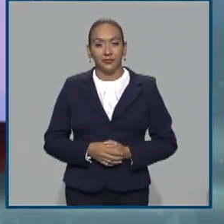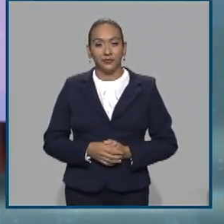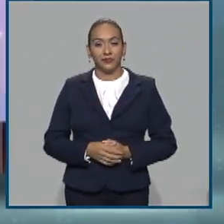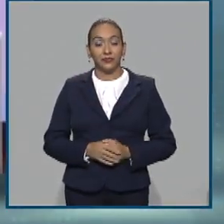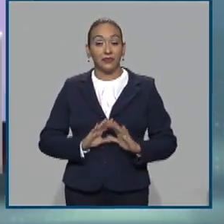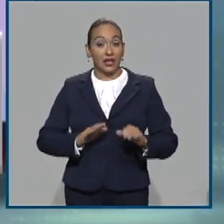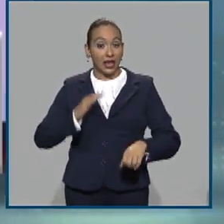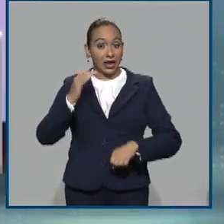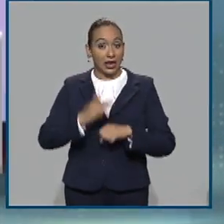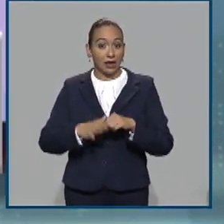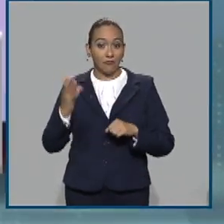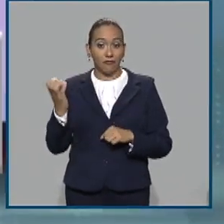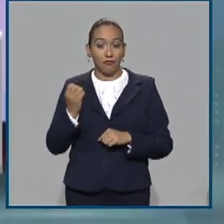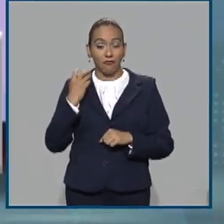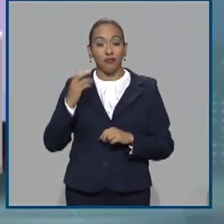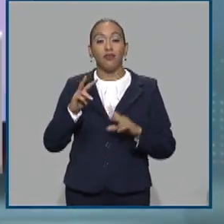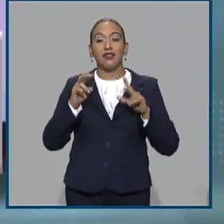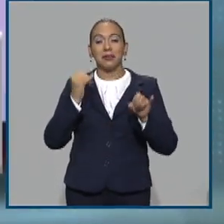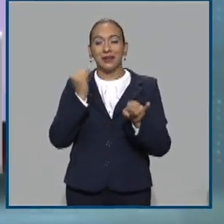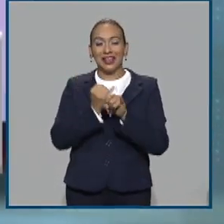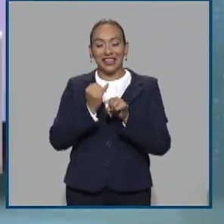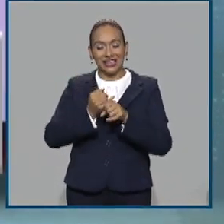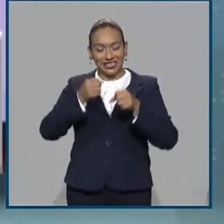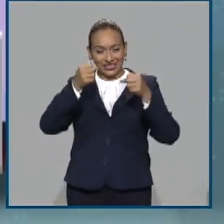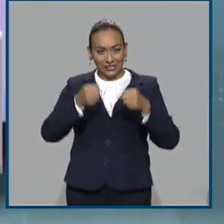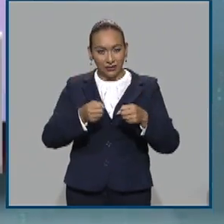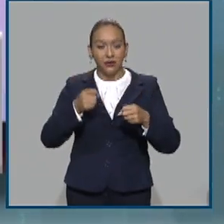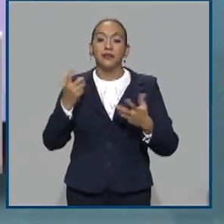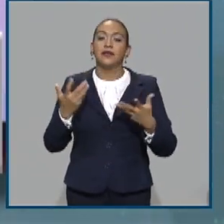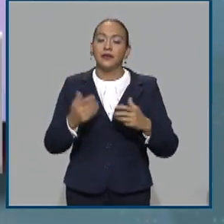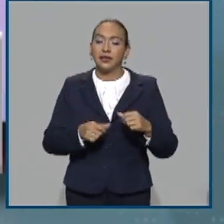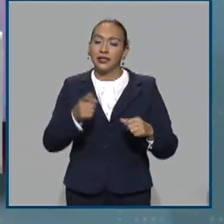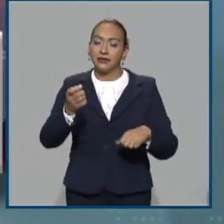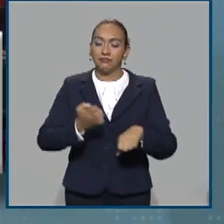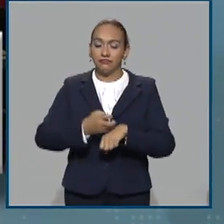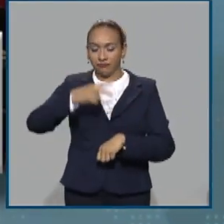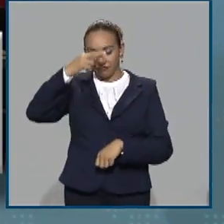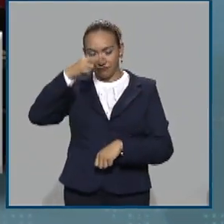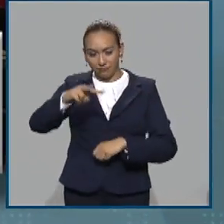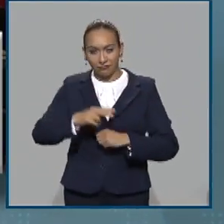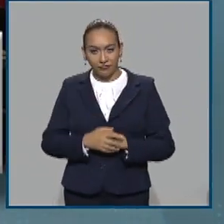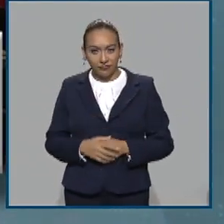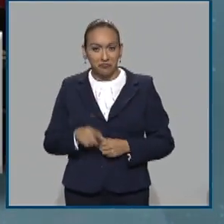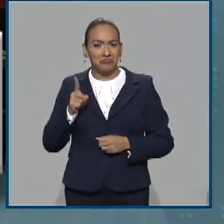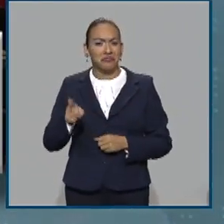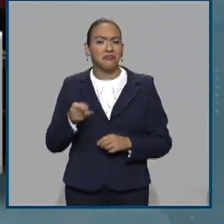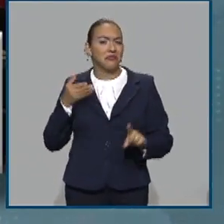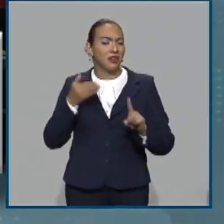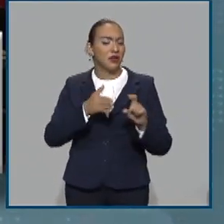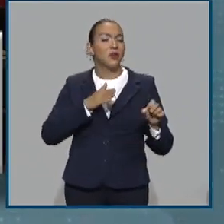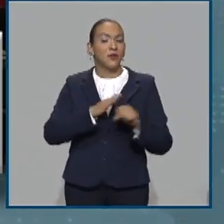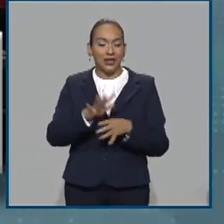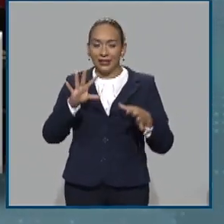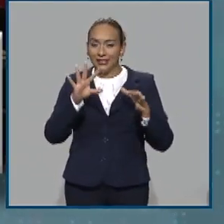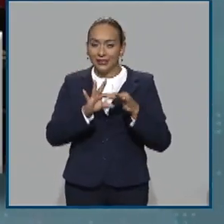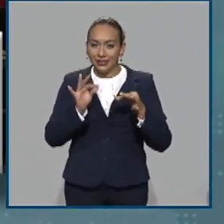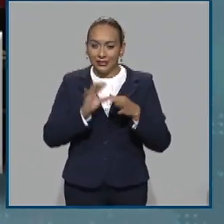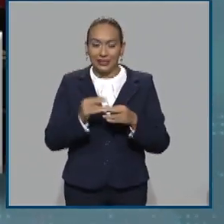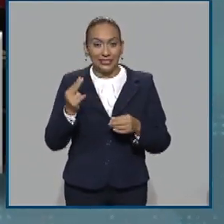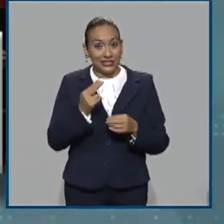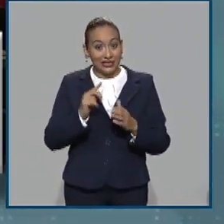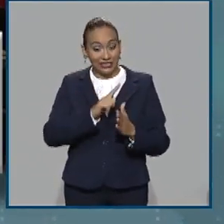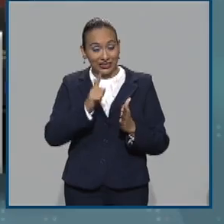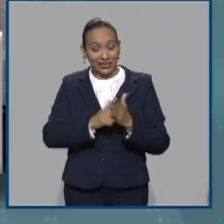Concluyó el foro de ciberseguridad organizado por el Poder Judicial del Estado de México, en el que se enfatizó en la necesidad de judicializar